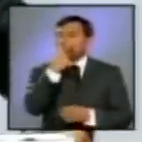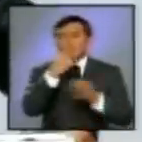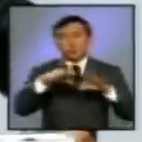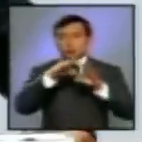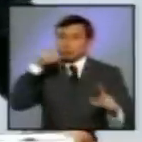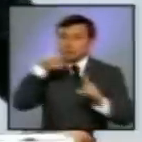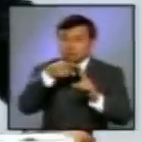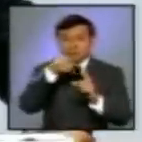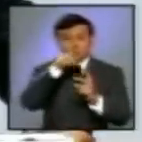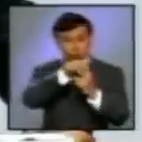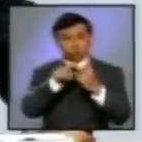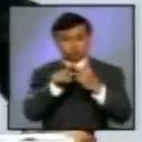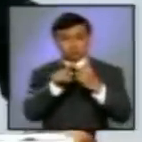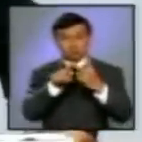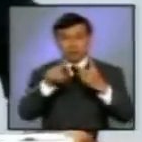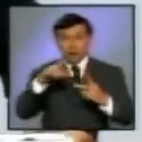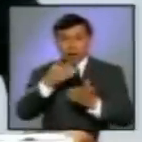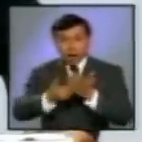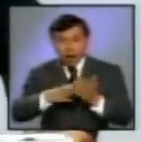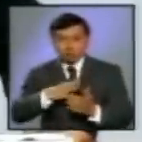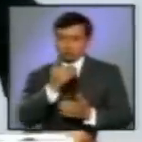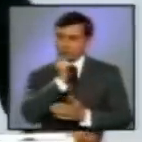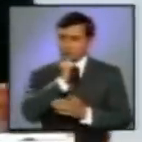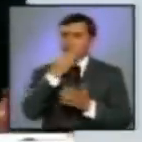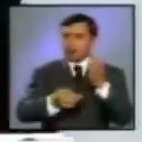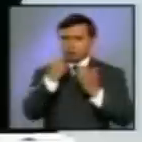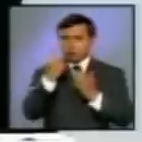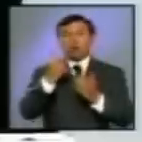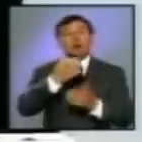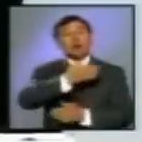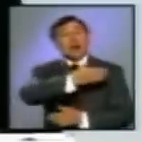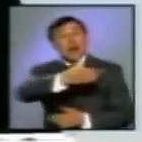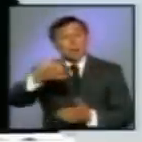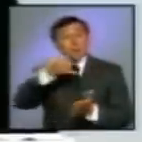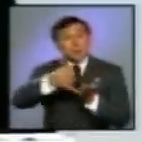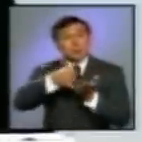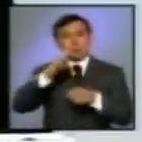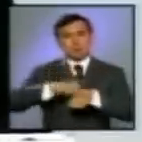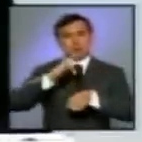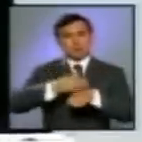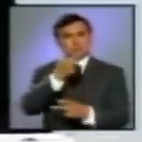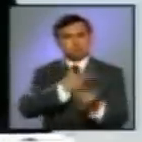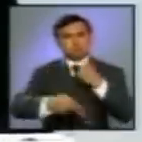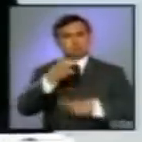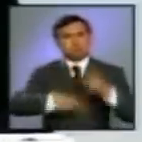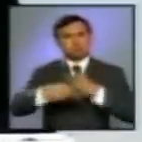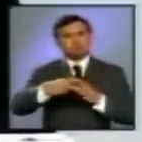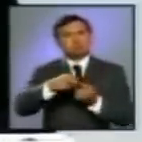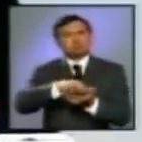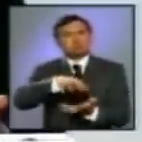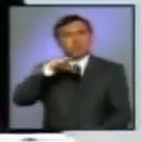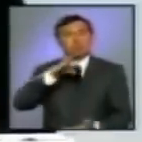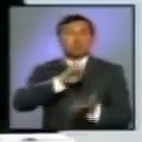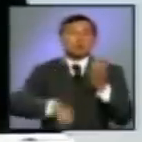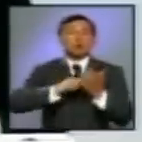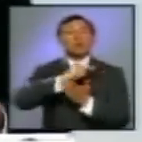Primero, incrementar la producción agropecuaria, que realmente sean de apoyo, entre ellos el programa